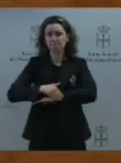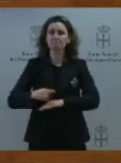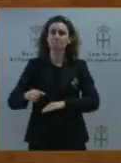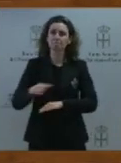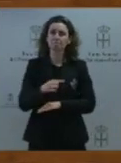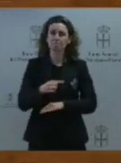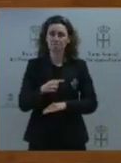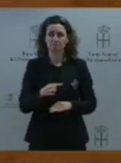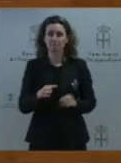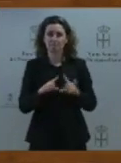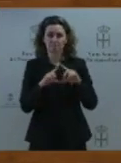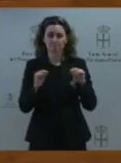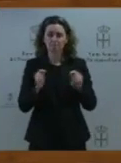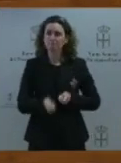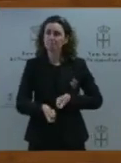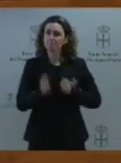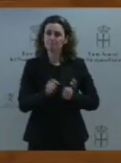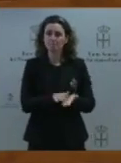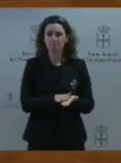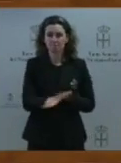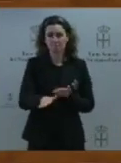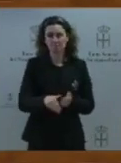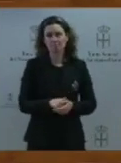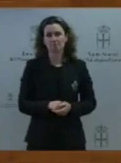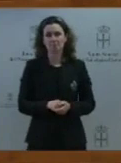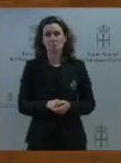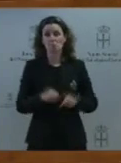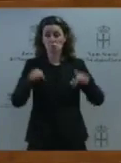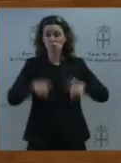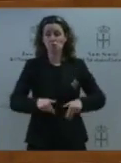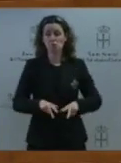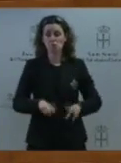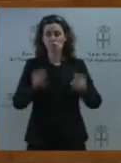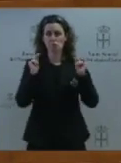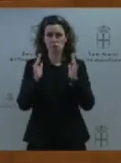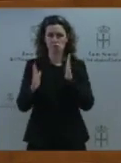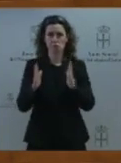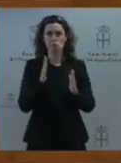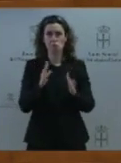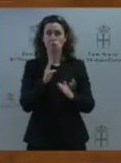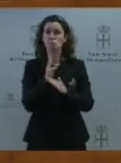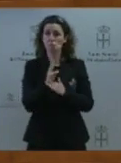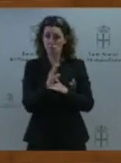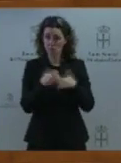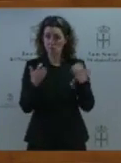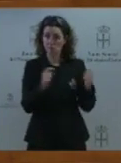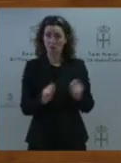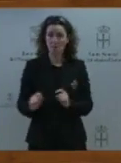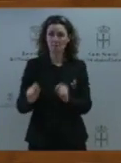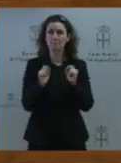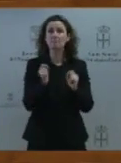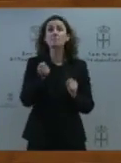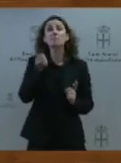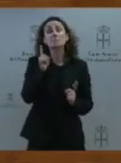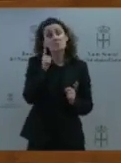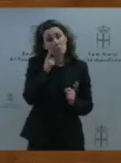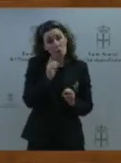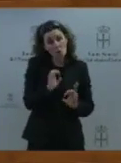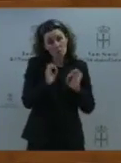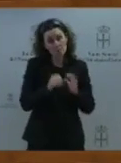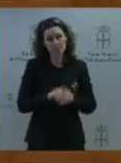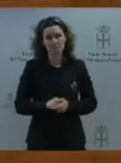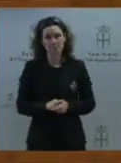efectivamente hoy se acaba el periodo de sesiones exclusivamente el periodo de sesiones el periodo político no se termina